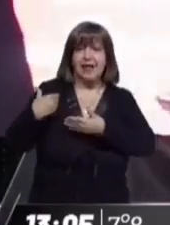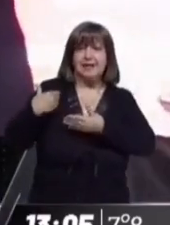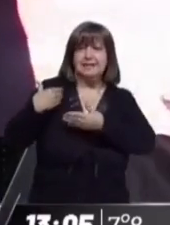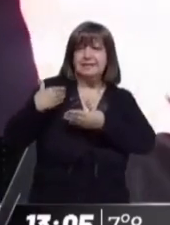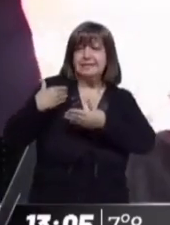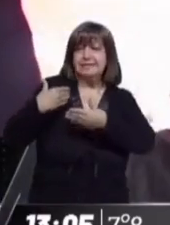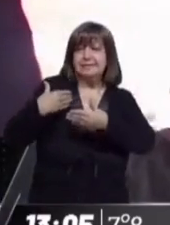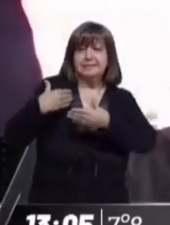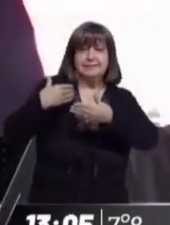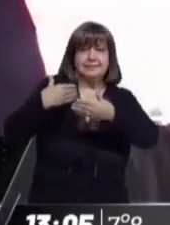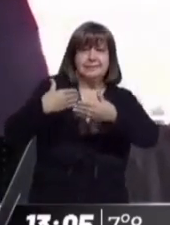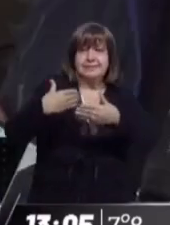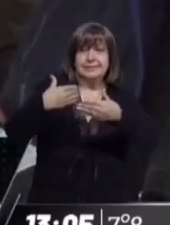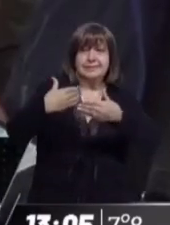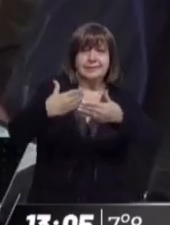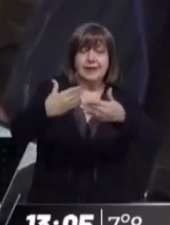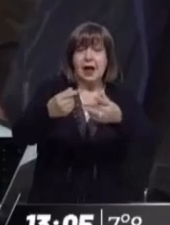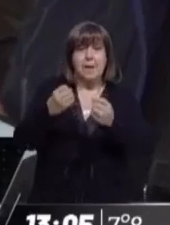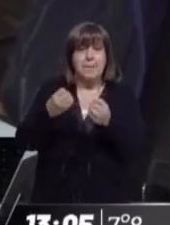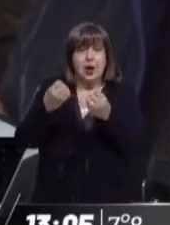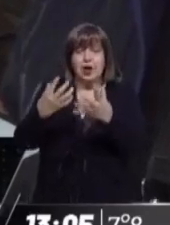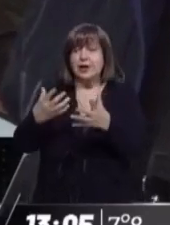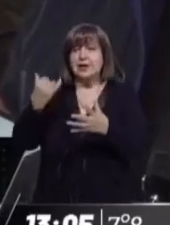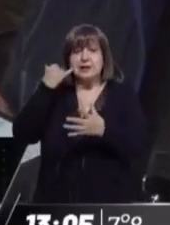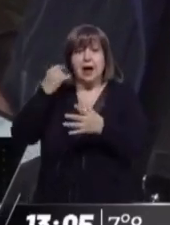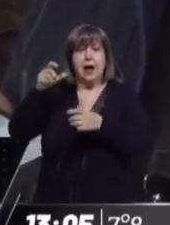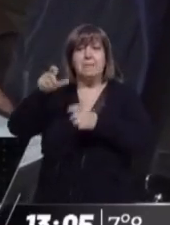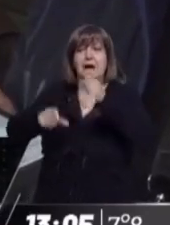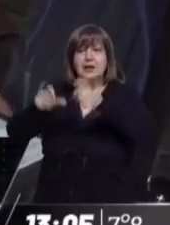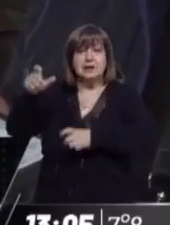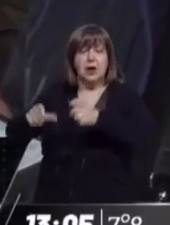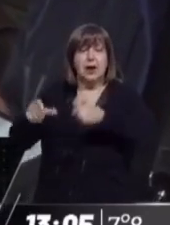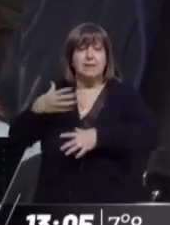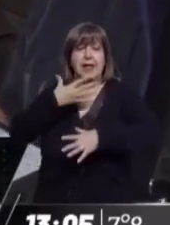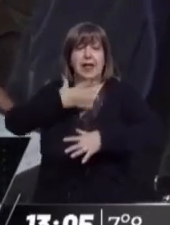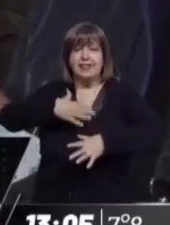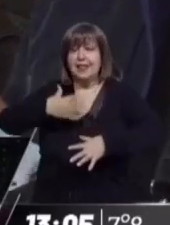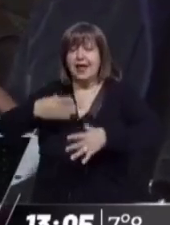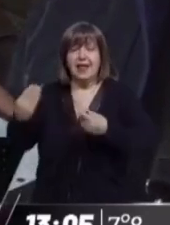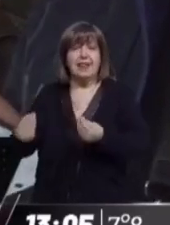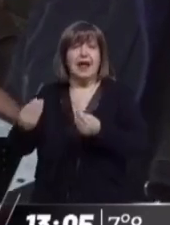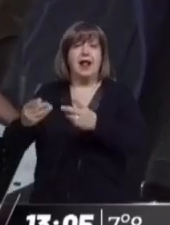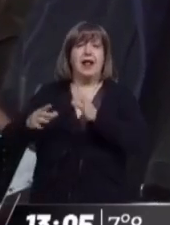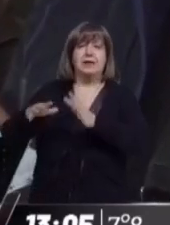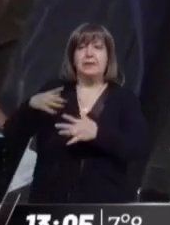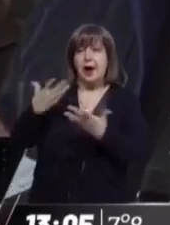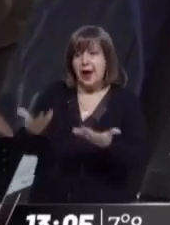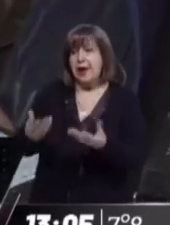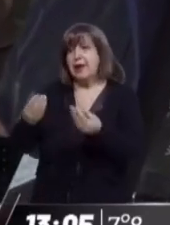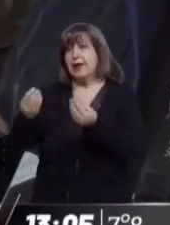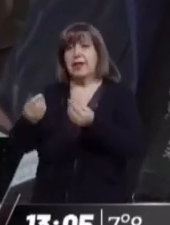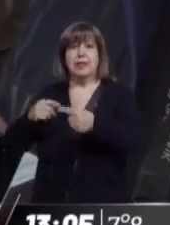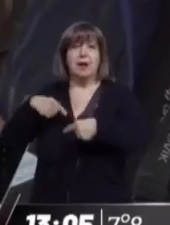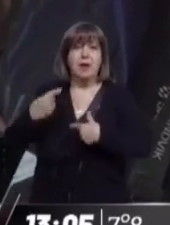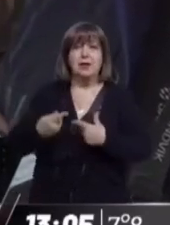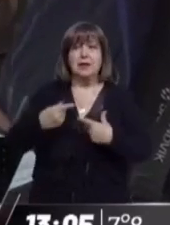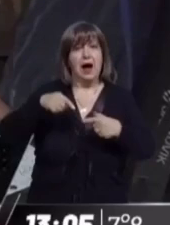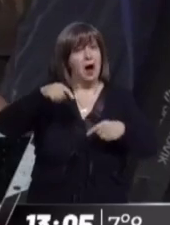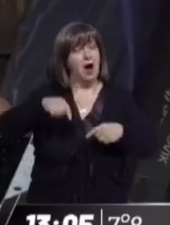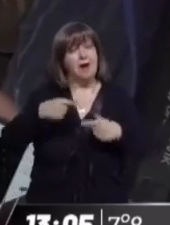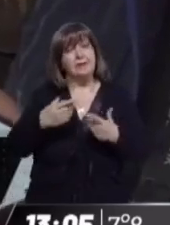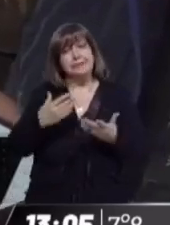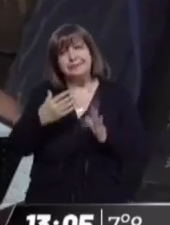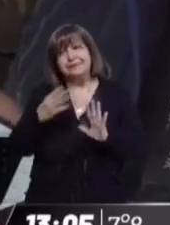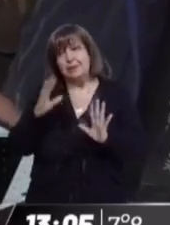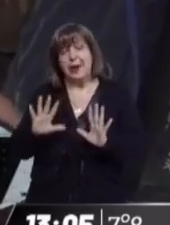Esta potencialidad ya sabemos que la tenemos hace mucho tiempo y hemos dejado pasar una oportunidad enorme. Pero la verdad que